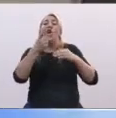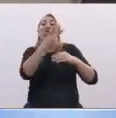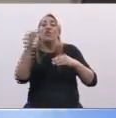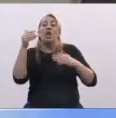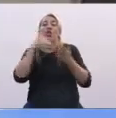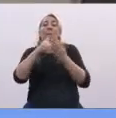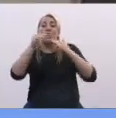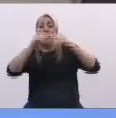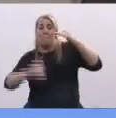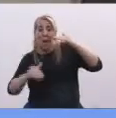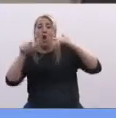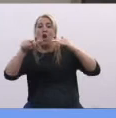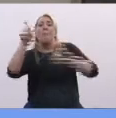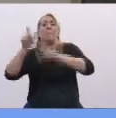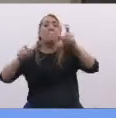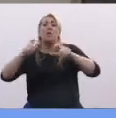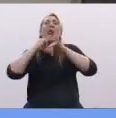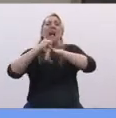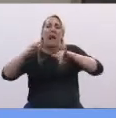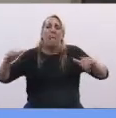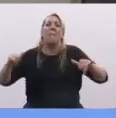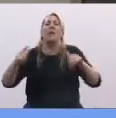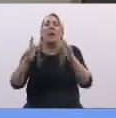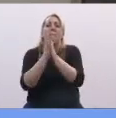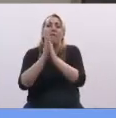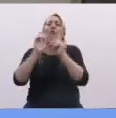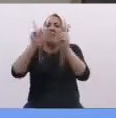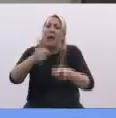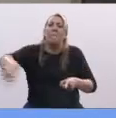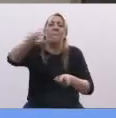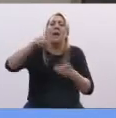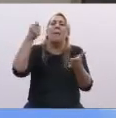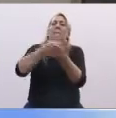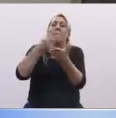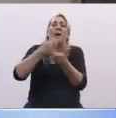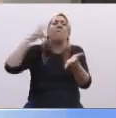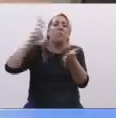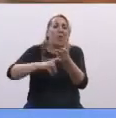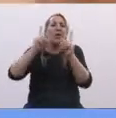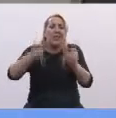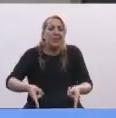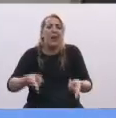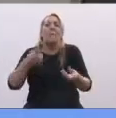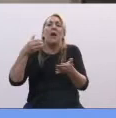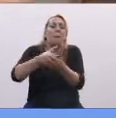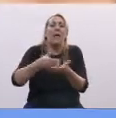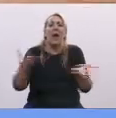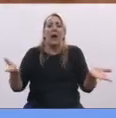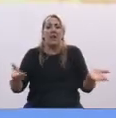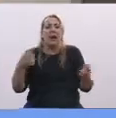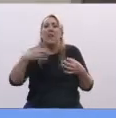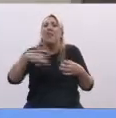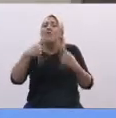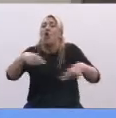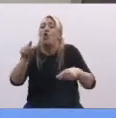hagan una campaña publicitaria y que le pidiéramos que hagan un favor, que inviertan también, dentro de su medida, que inviertan hasta ir a comprar una pizza o una pizzería, que inviertan